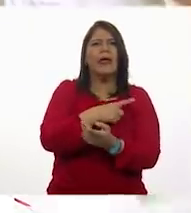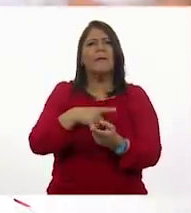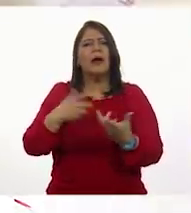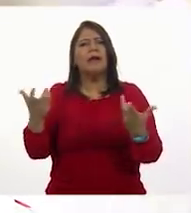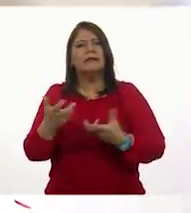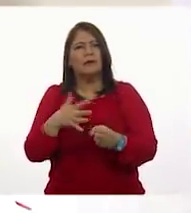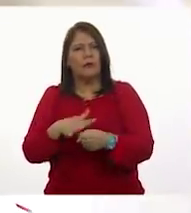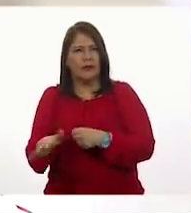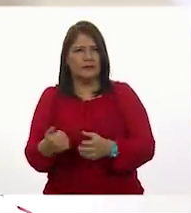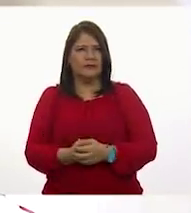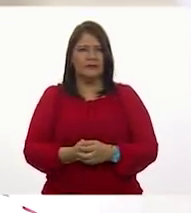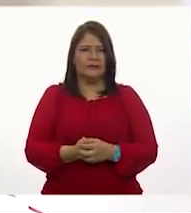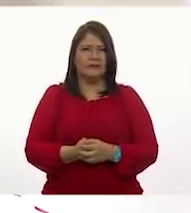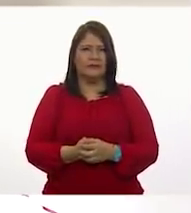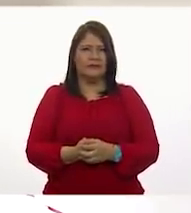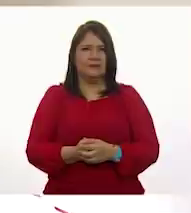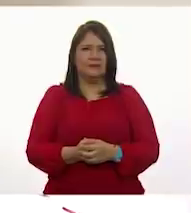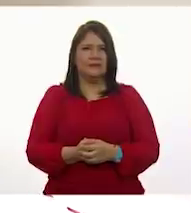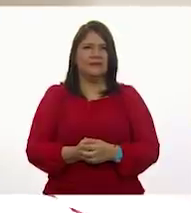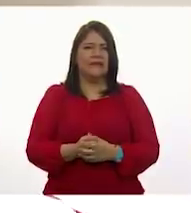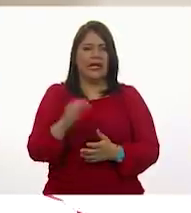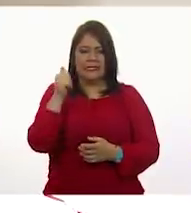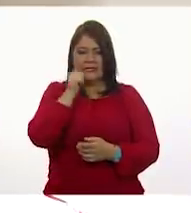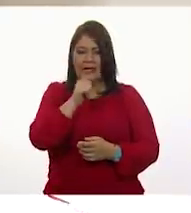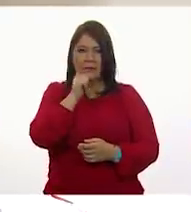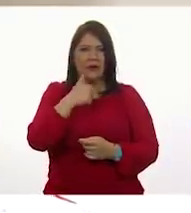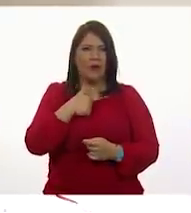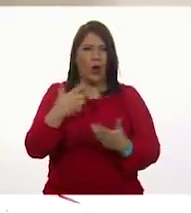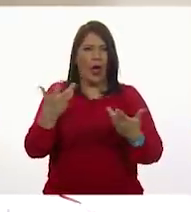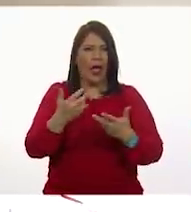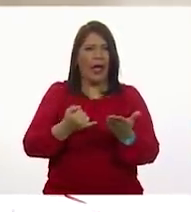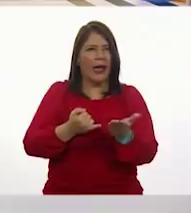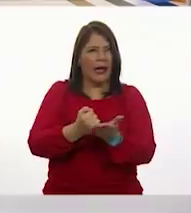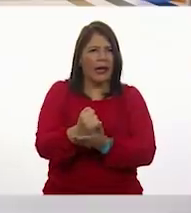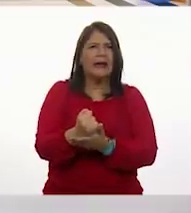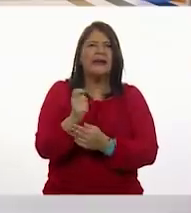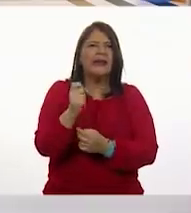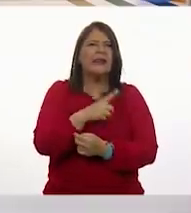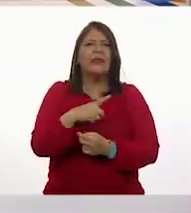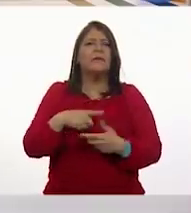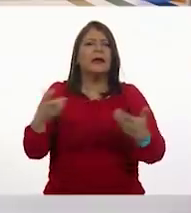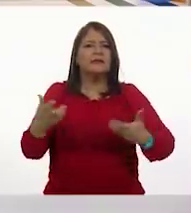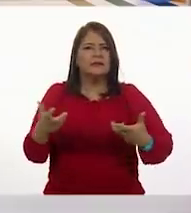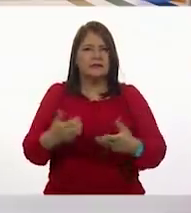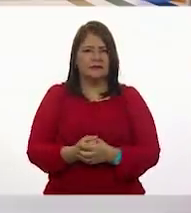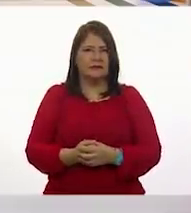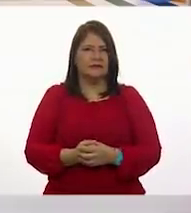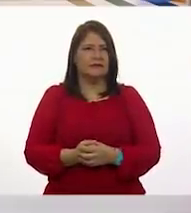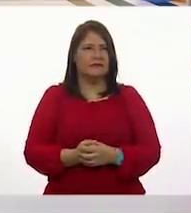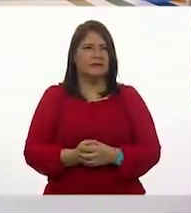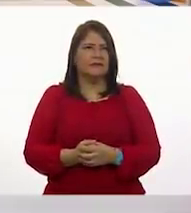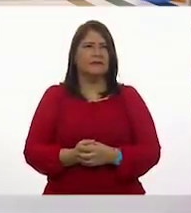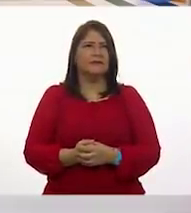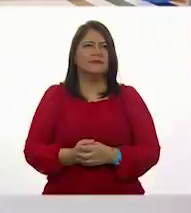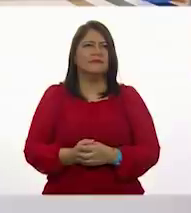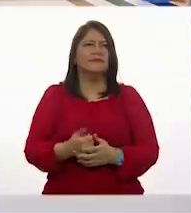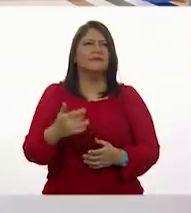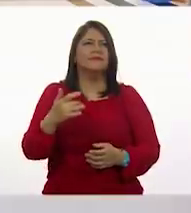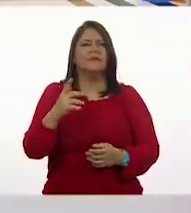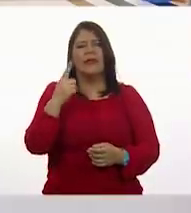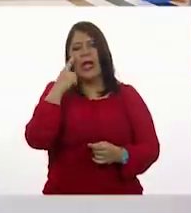¿Qué ajá. tenemos que hacer siempre que tomamos una decisión? Ah, es que ¿sabes ¿cuál? Qué? Espera, espera.